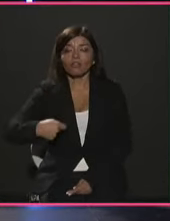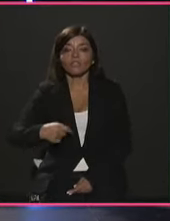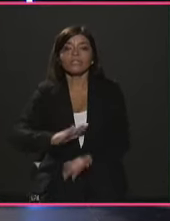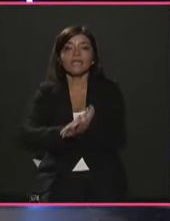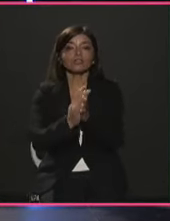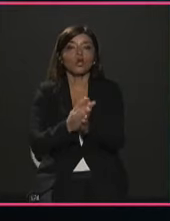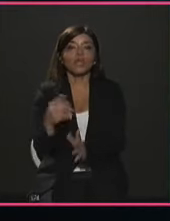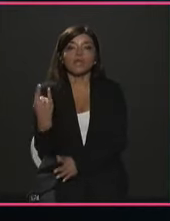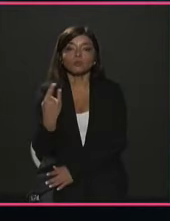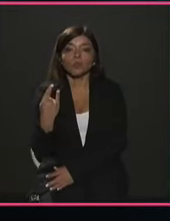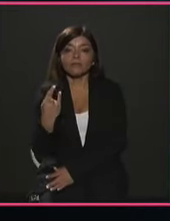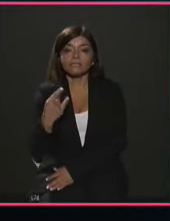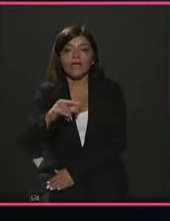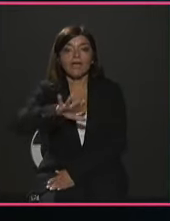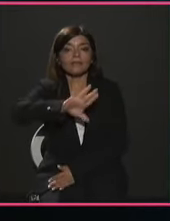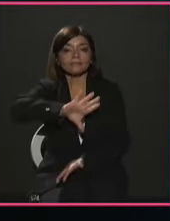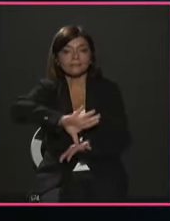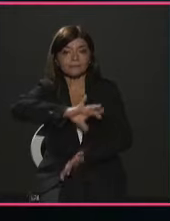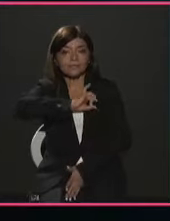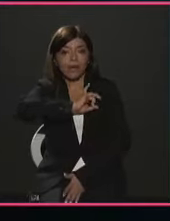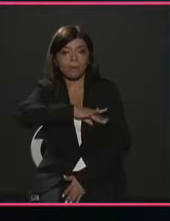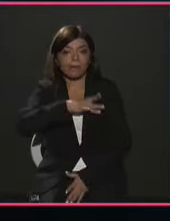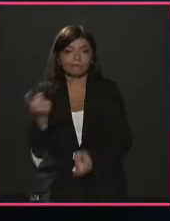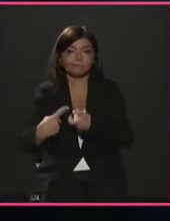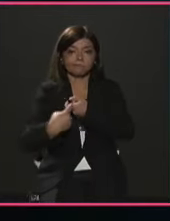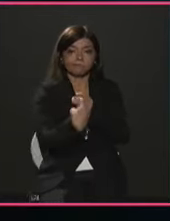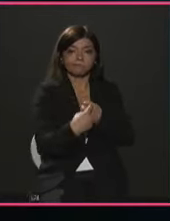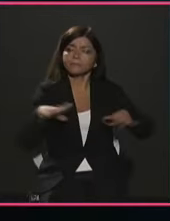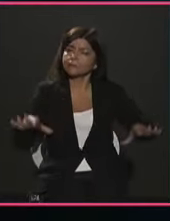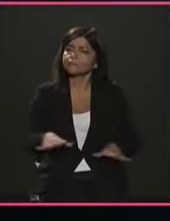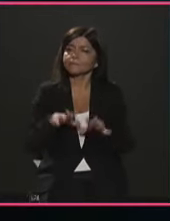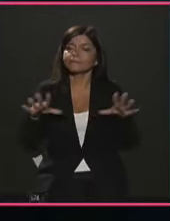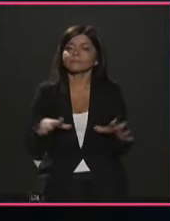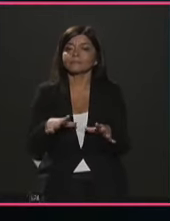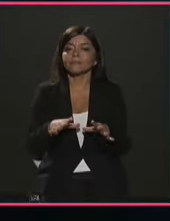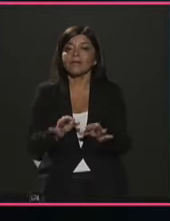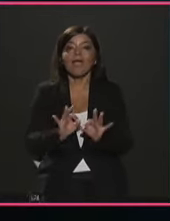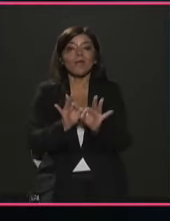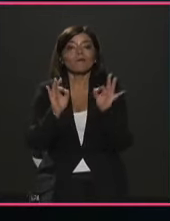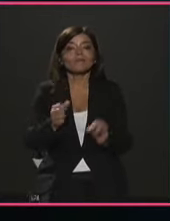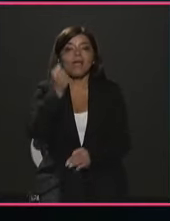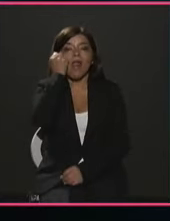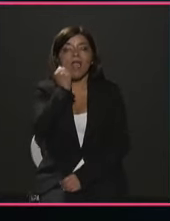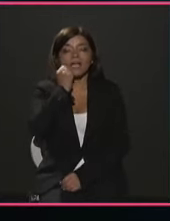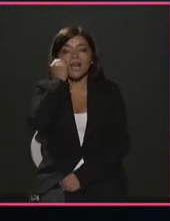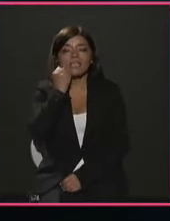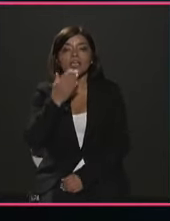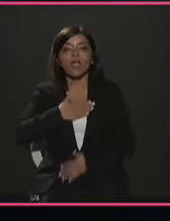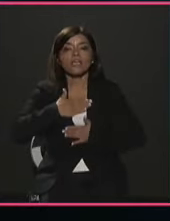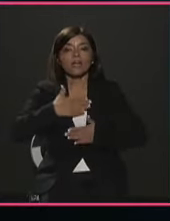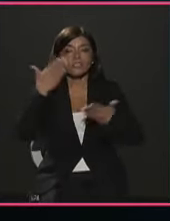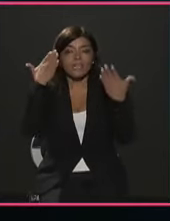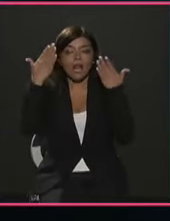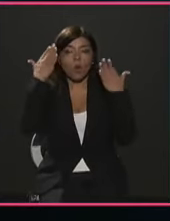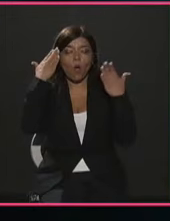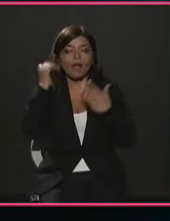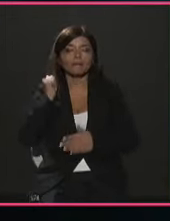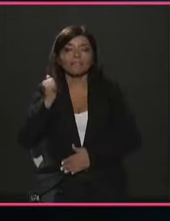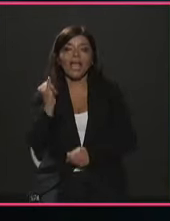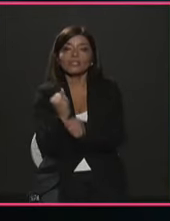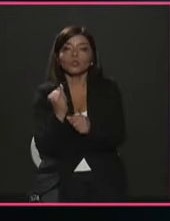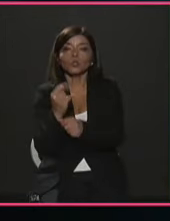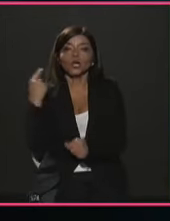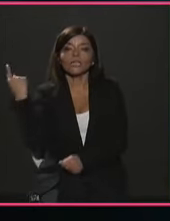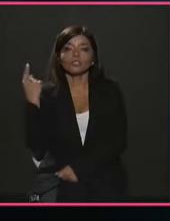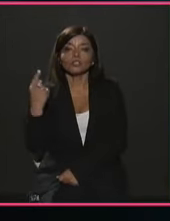universidades del país que son parte de este esfuerzo y con especial Cariño quiero saludar a la rectora del Instituto Nacional a la